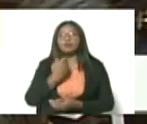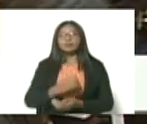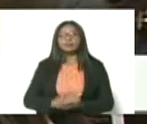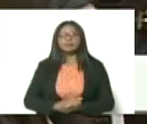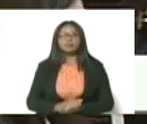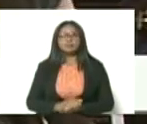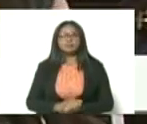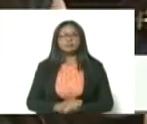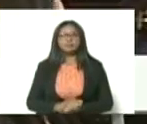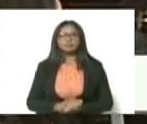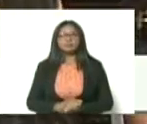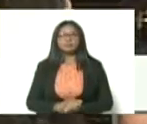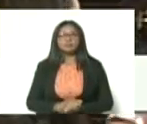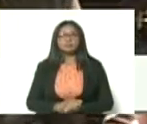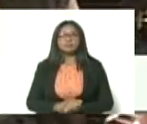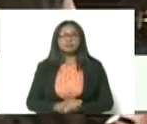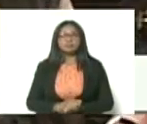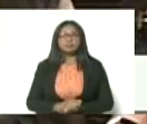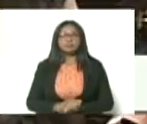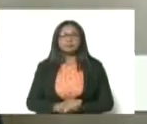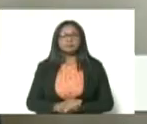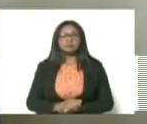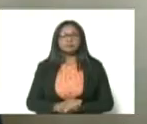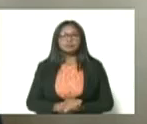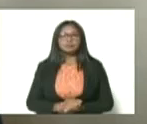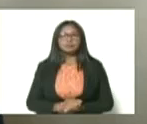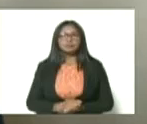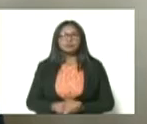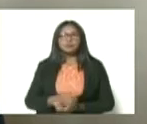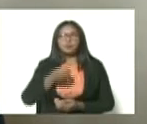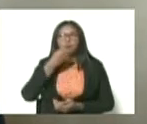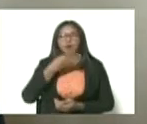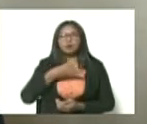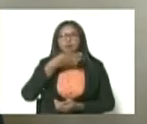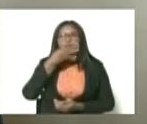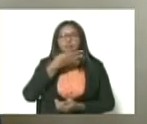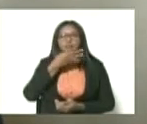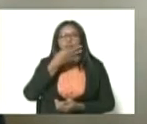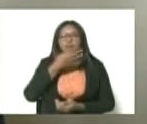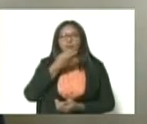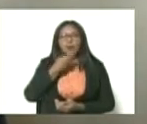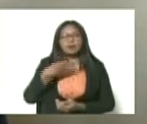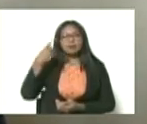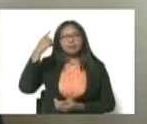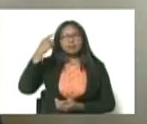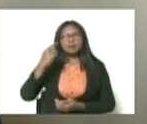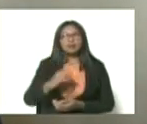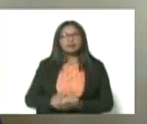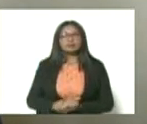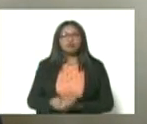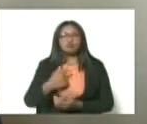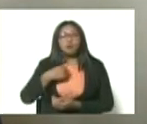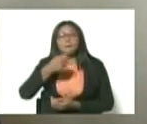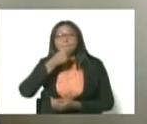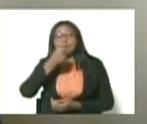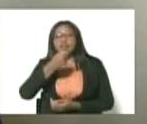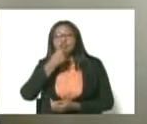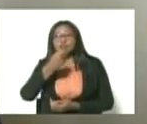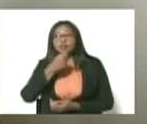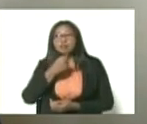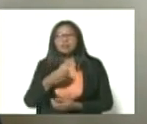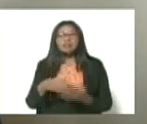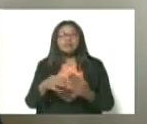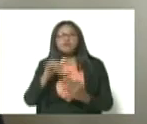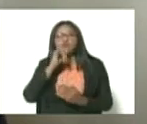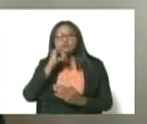Daria Stanislavets. Buenos días, señor presidente. Me llamo Daria Stanislavets, soy periodista de la agencia de